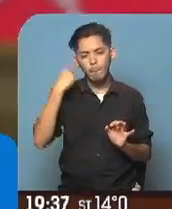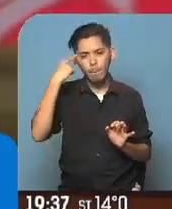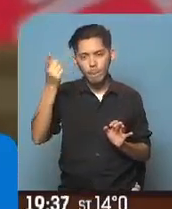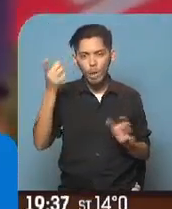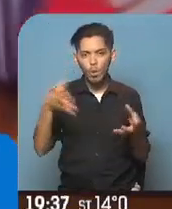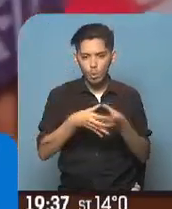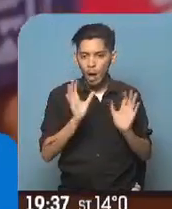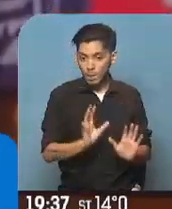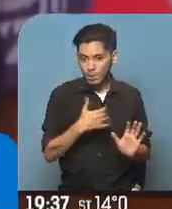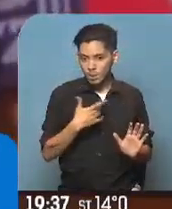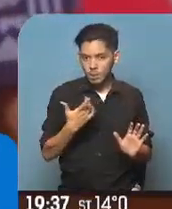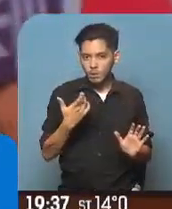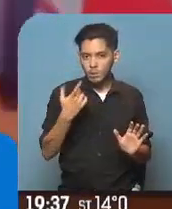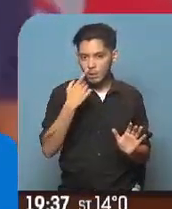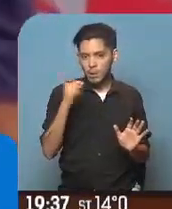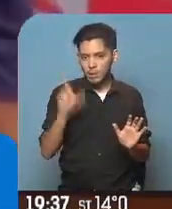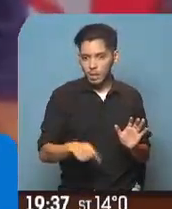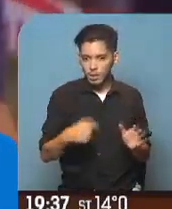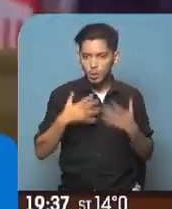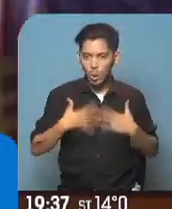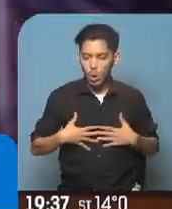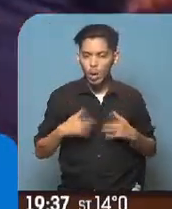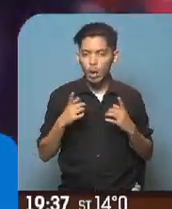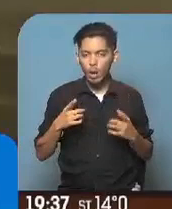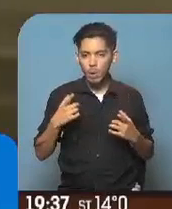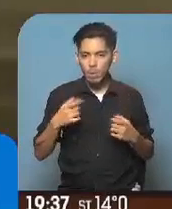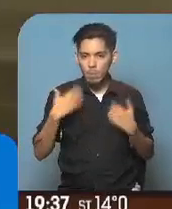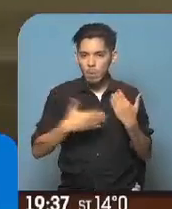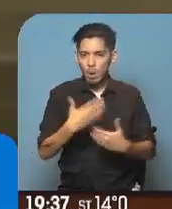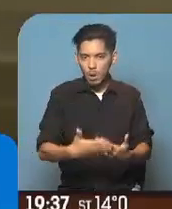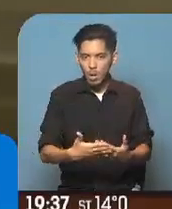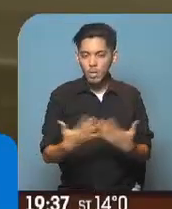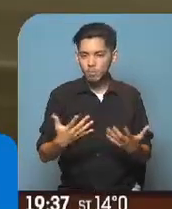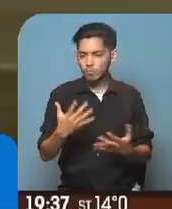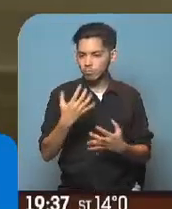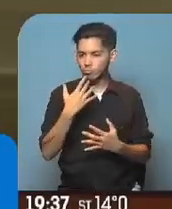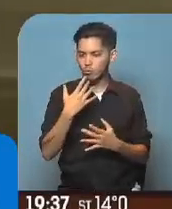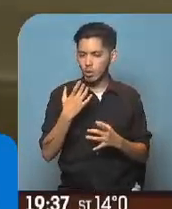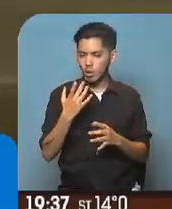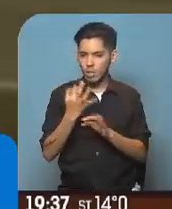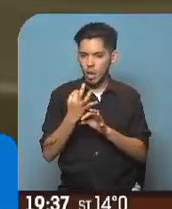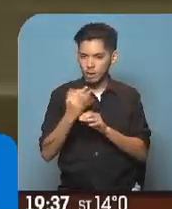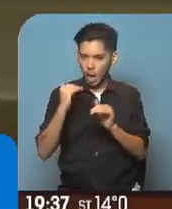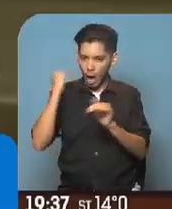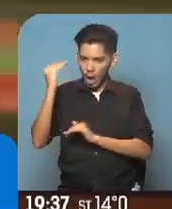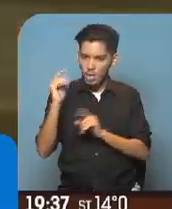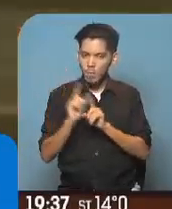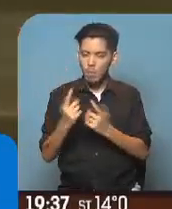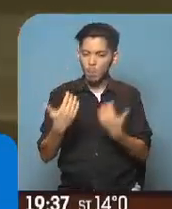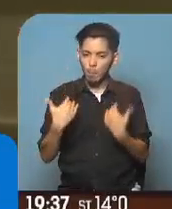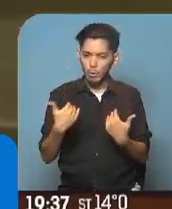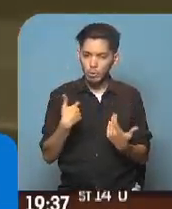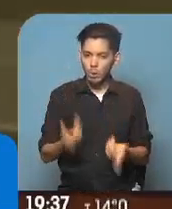éste de alto rendimiento y con profesionales de tan alto nivel es reversible o sea es muy posible que puedan revertir el